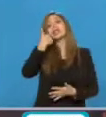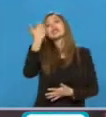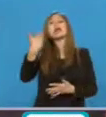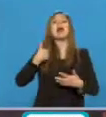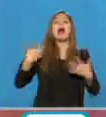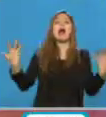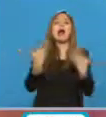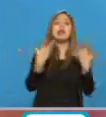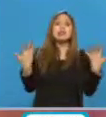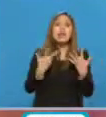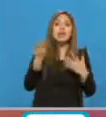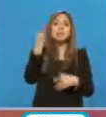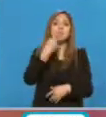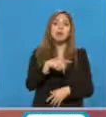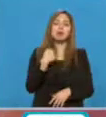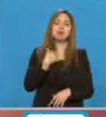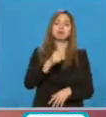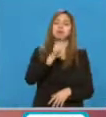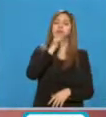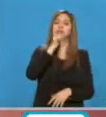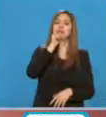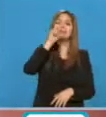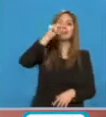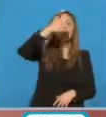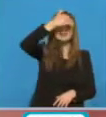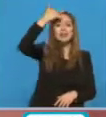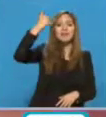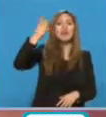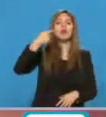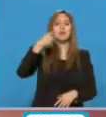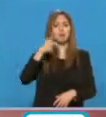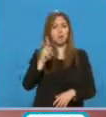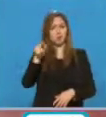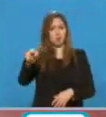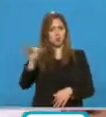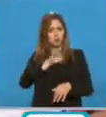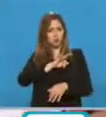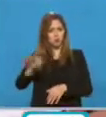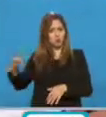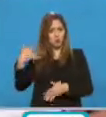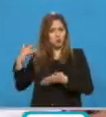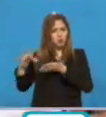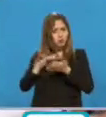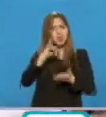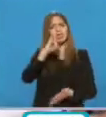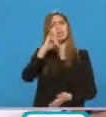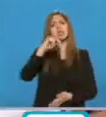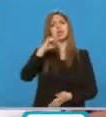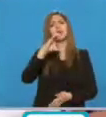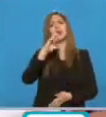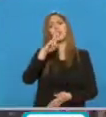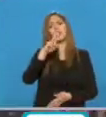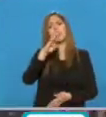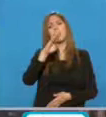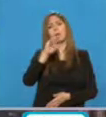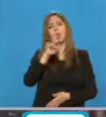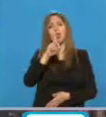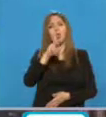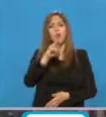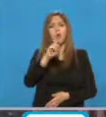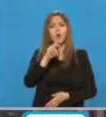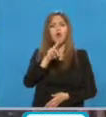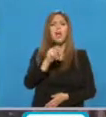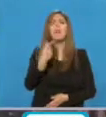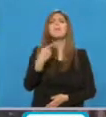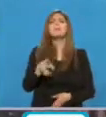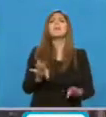desarrollar y no teníamos idea tampoco de que podíamos ser apoyados por una incubadora. ¿Cómo es esto? Pues sí, existe